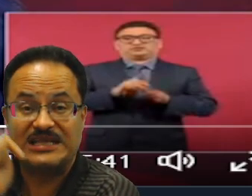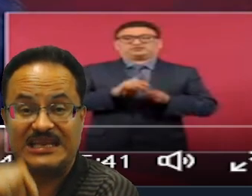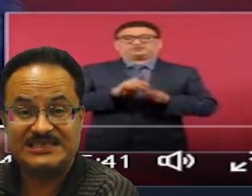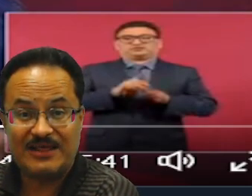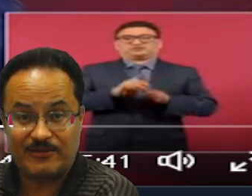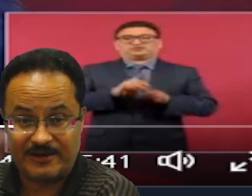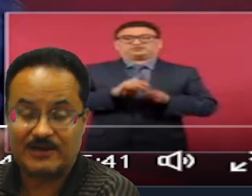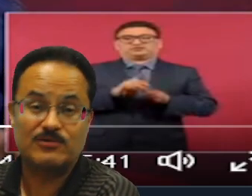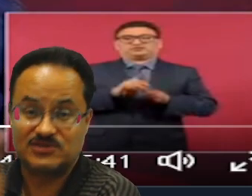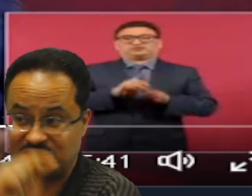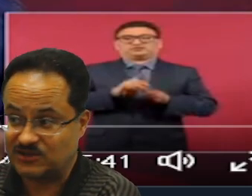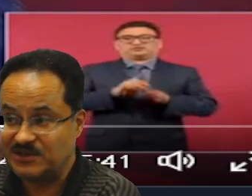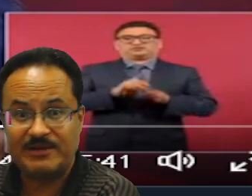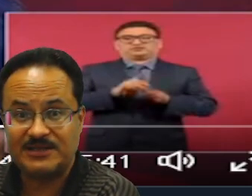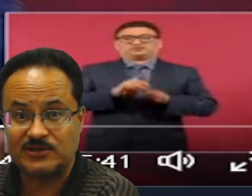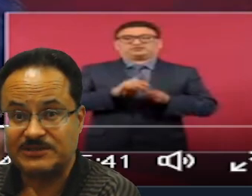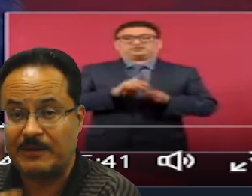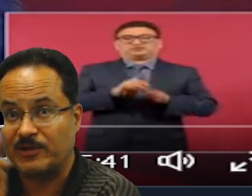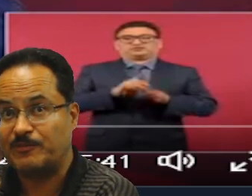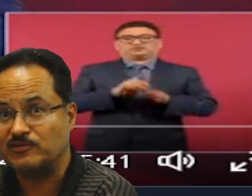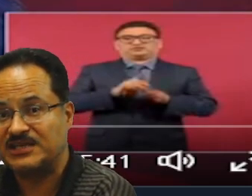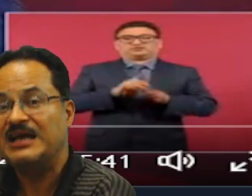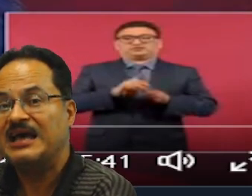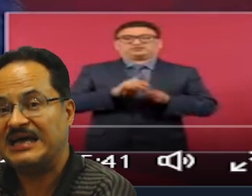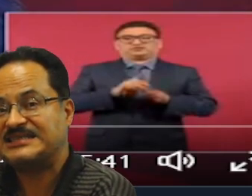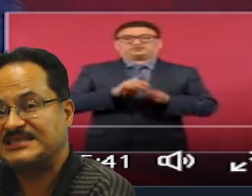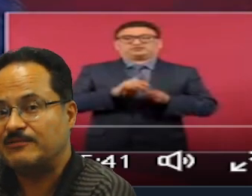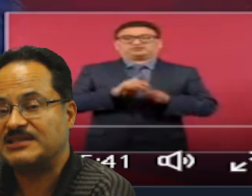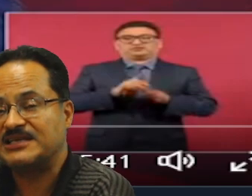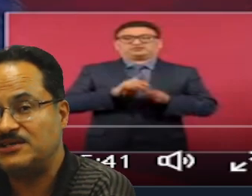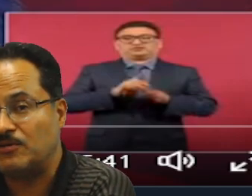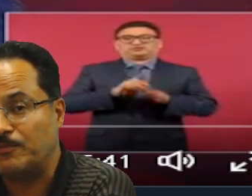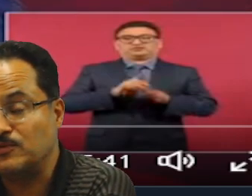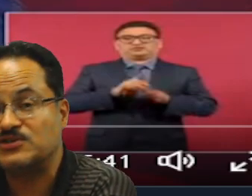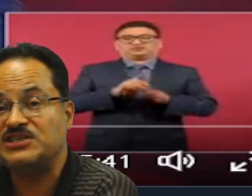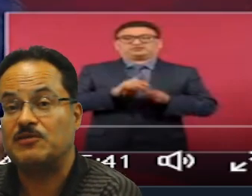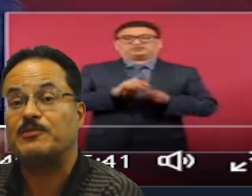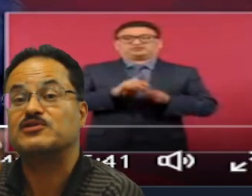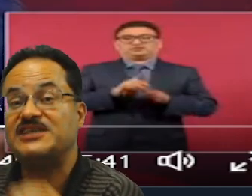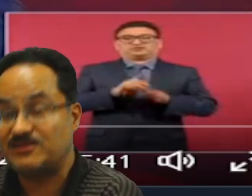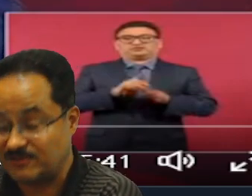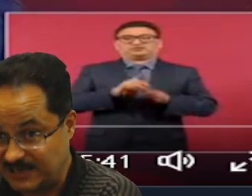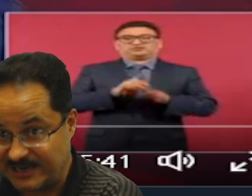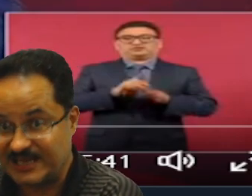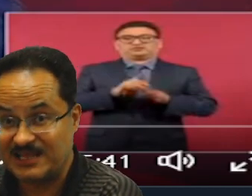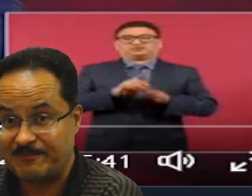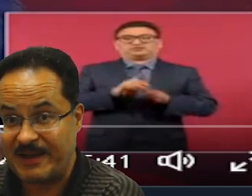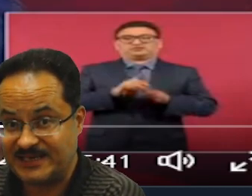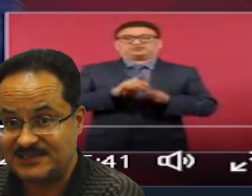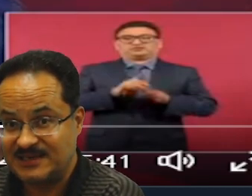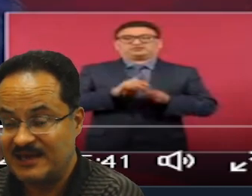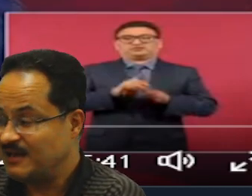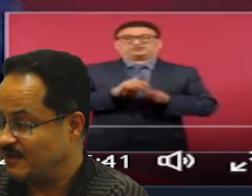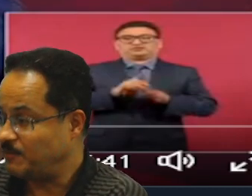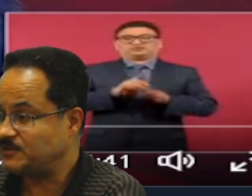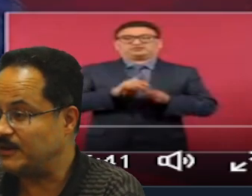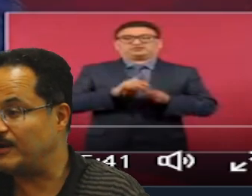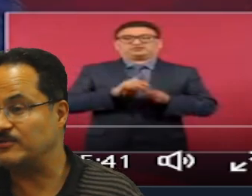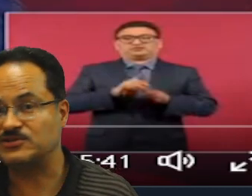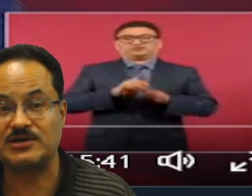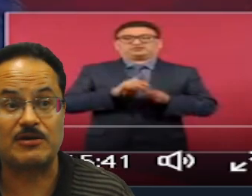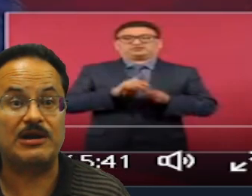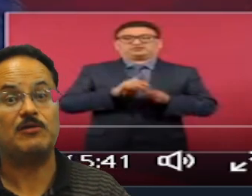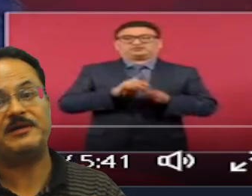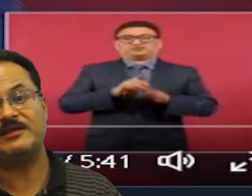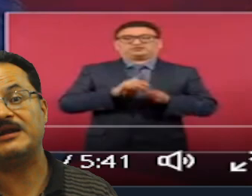con lo utilizado de recursos en 2022 iba a poder producir hasta 55.5 por ciento de la energía del país López